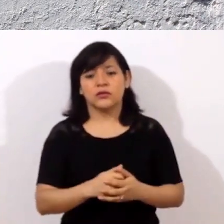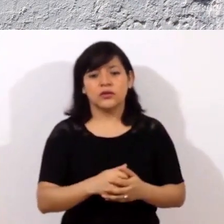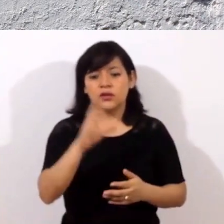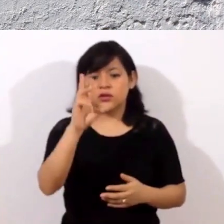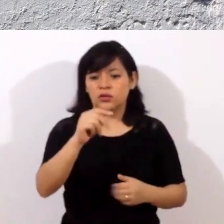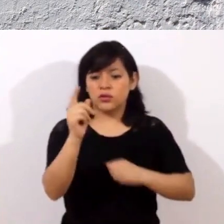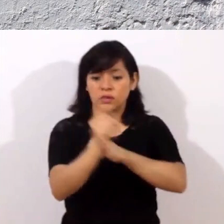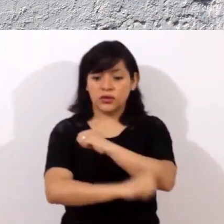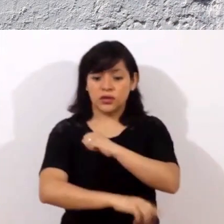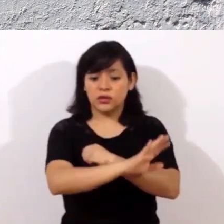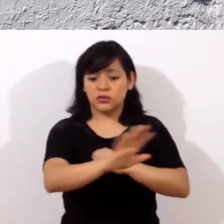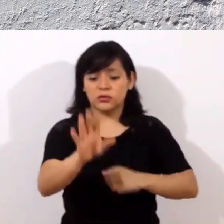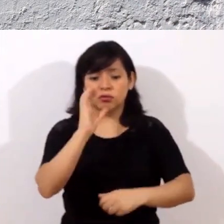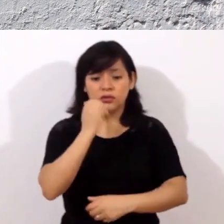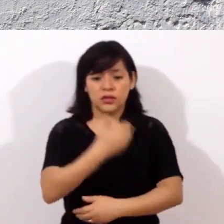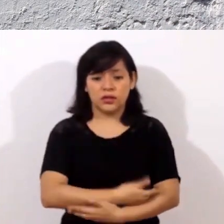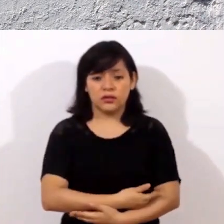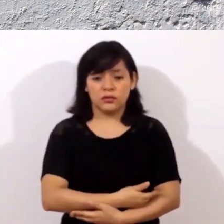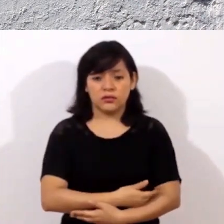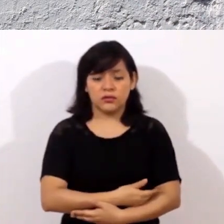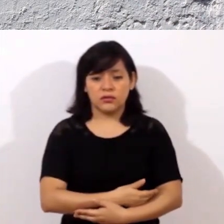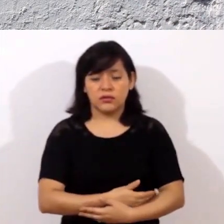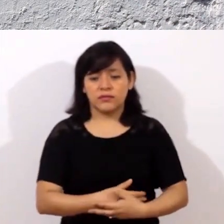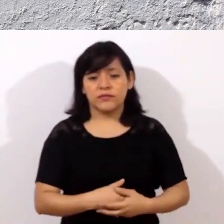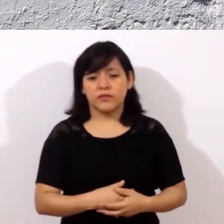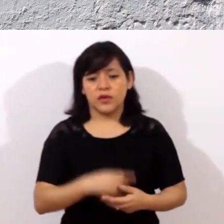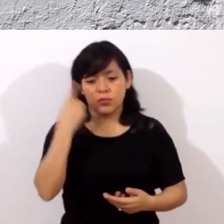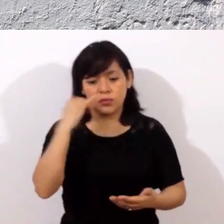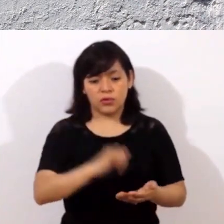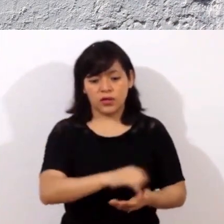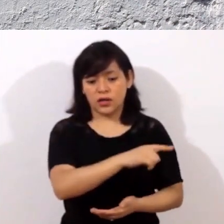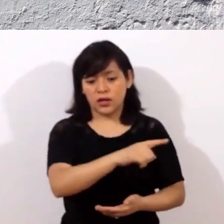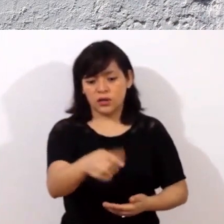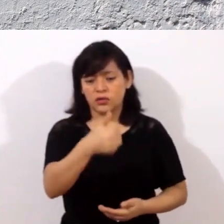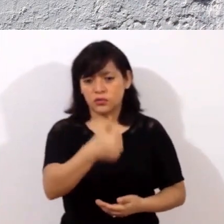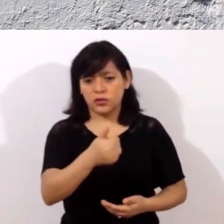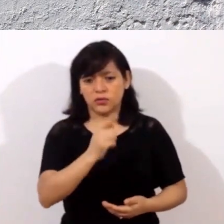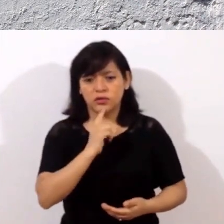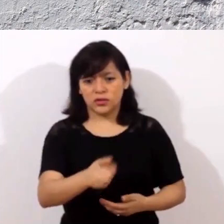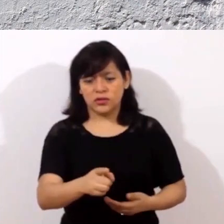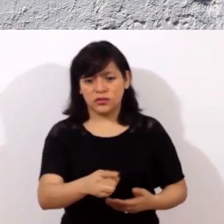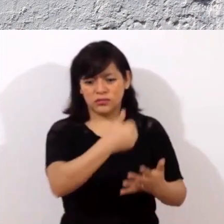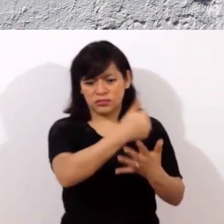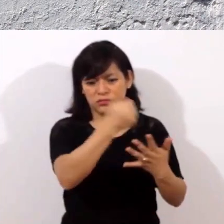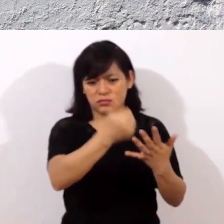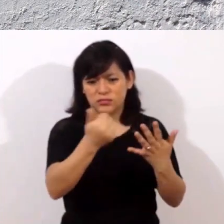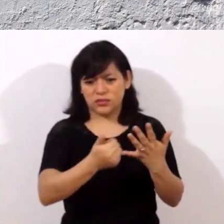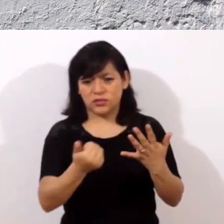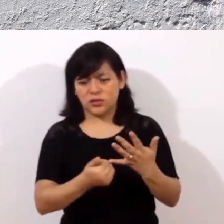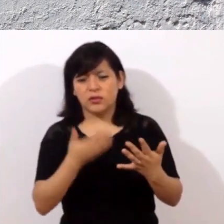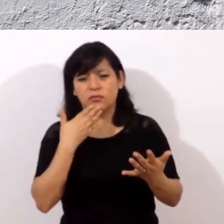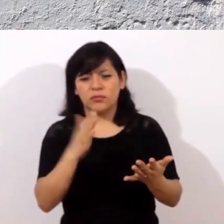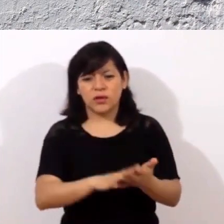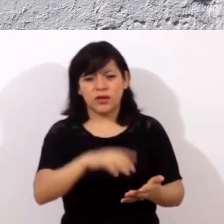hijas cuando forniquen, ni a vuestras nueras cuando adulteren, porque ellos mismos se van con rameras y con malas mujeres